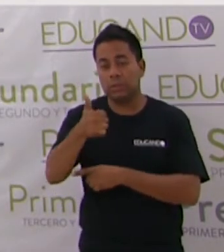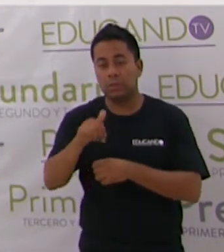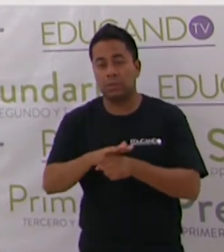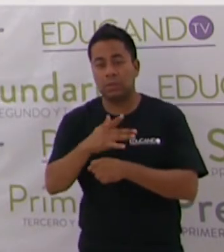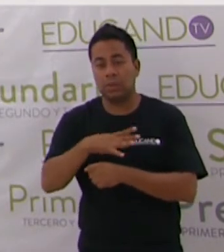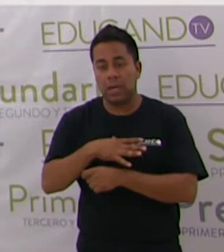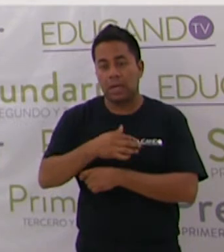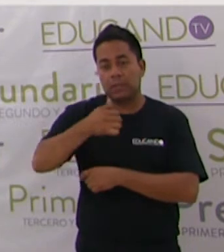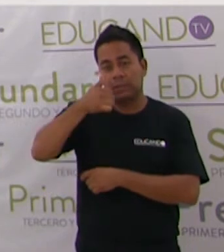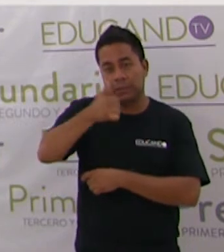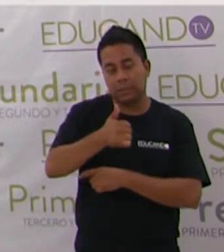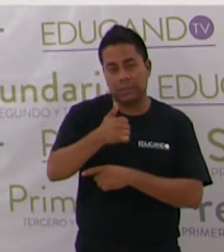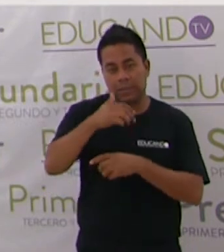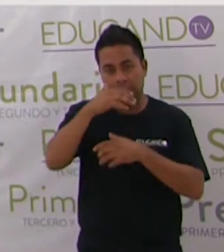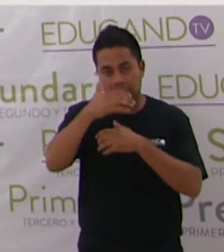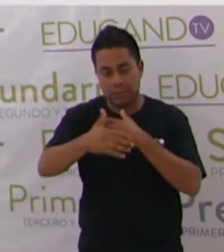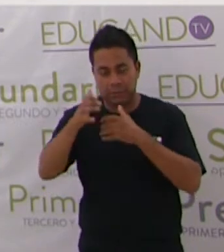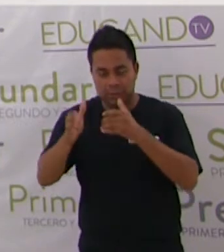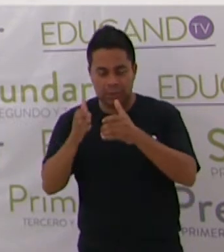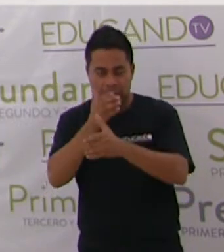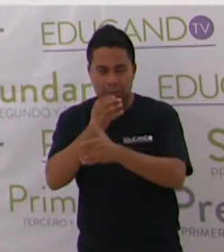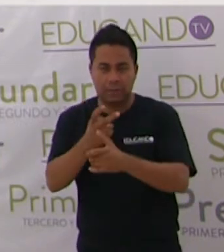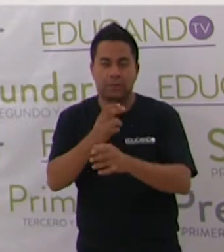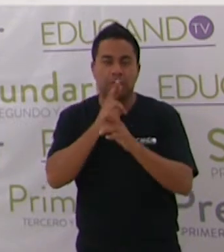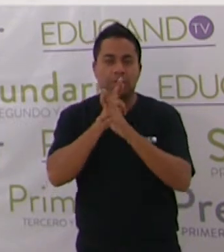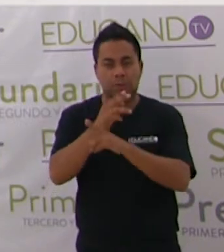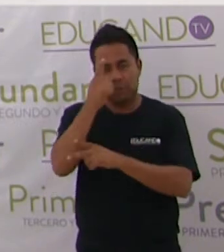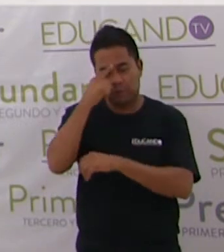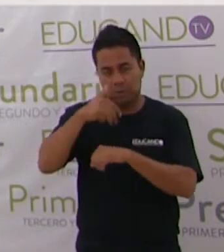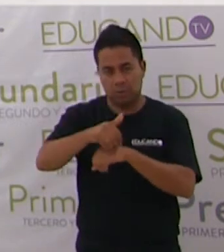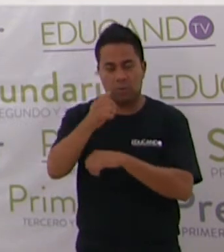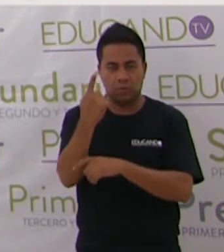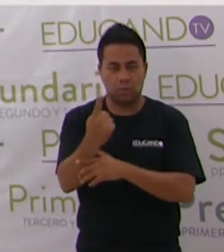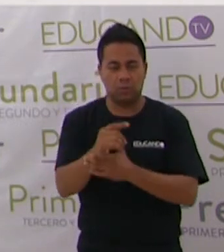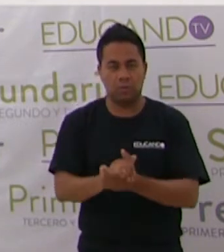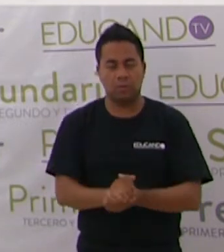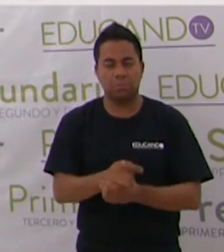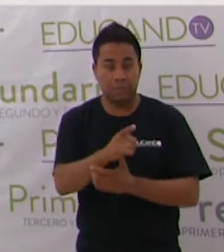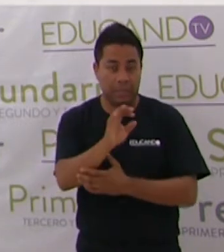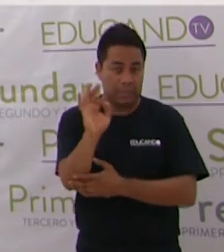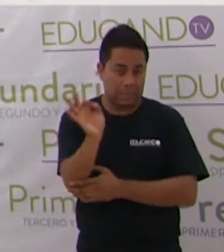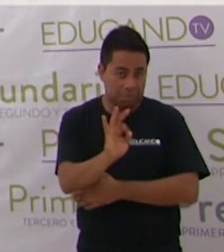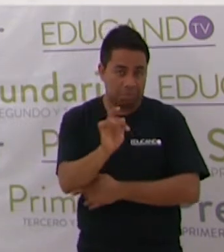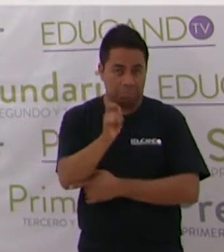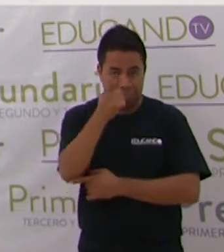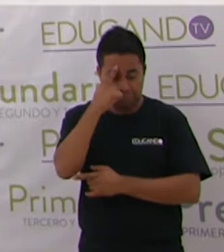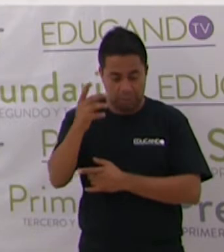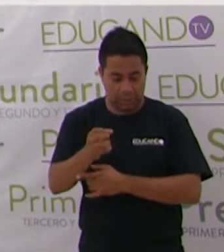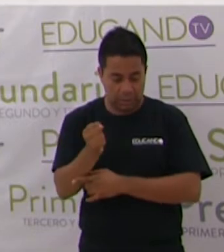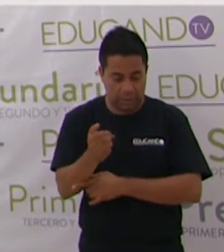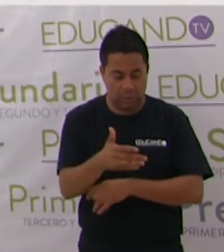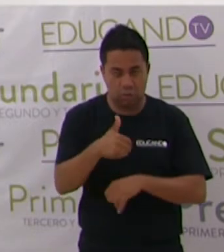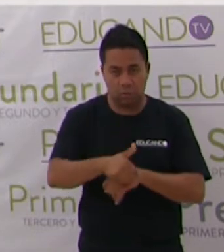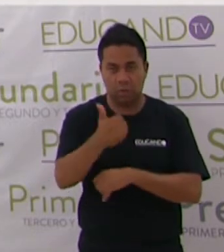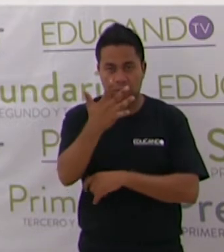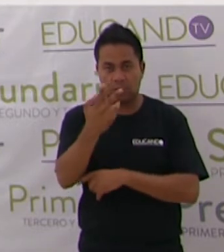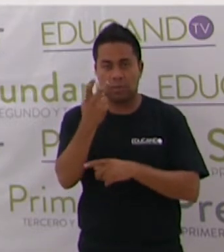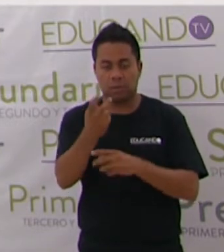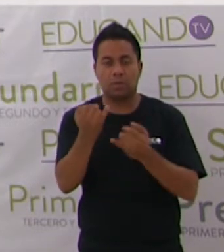6 lados y me está dando el resultado de 1. La probabilidad de que caiga 5 es